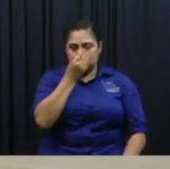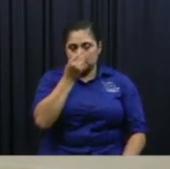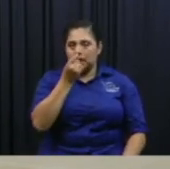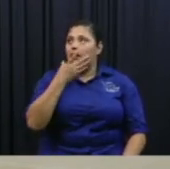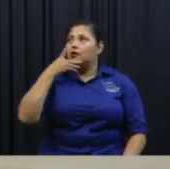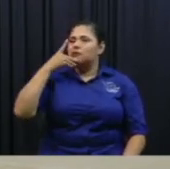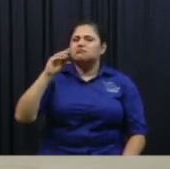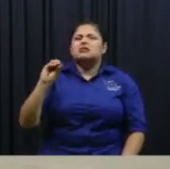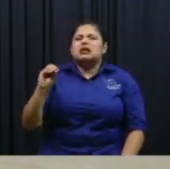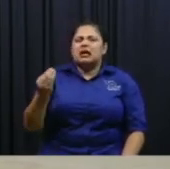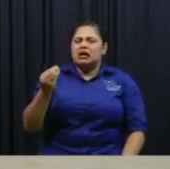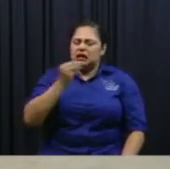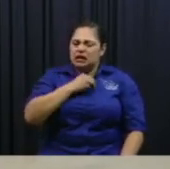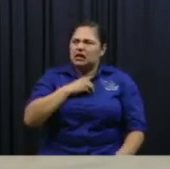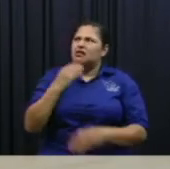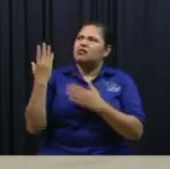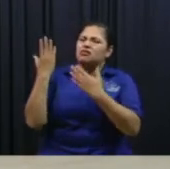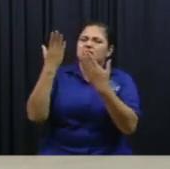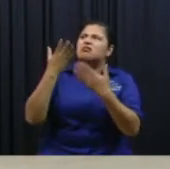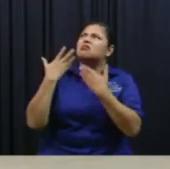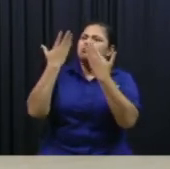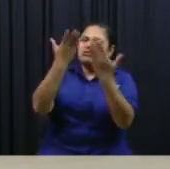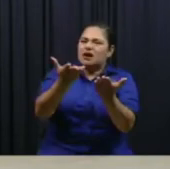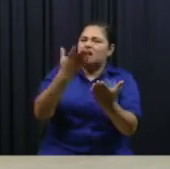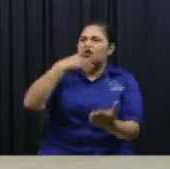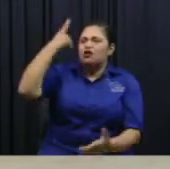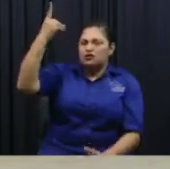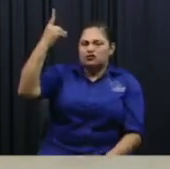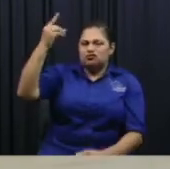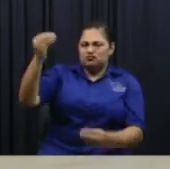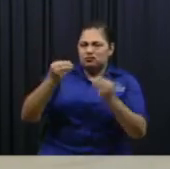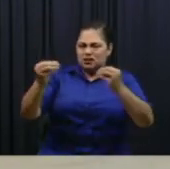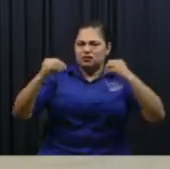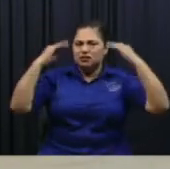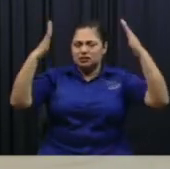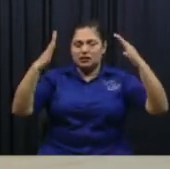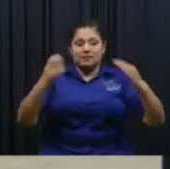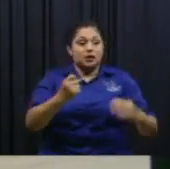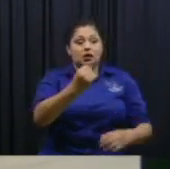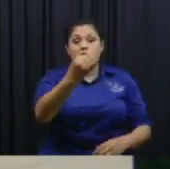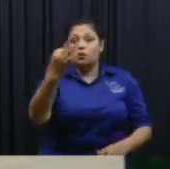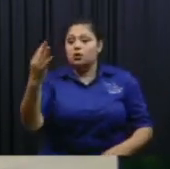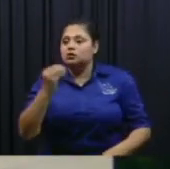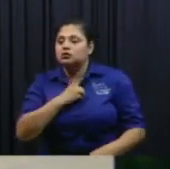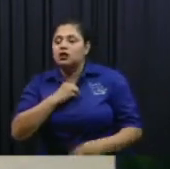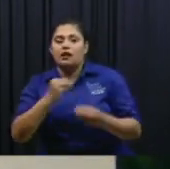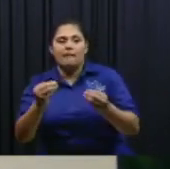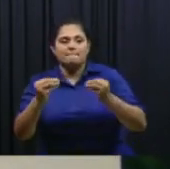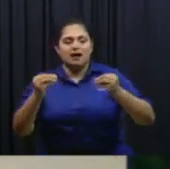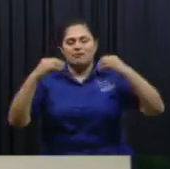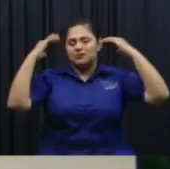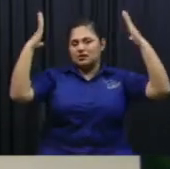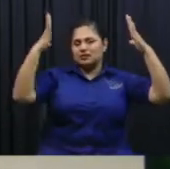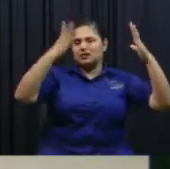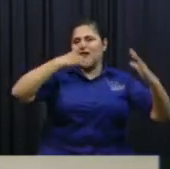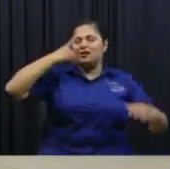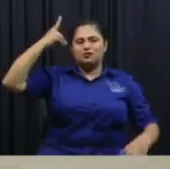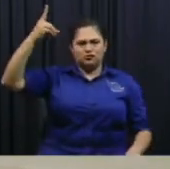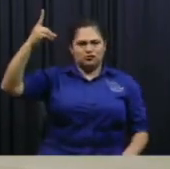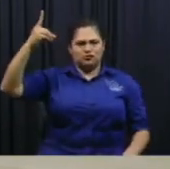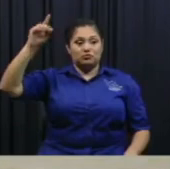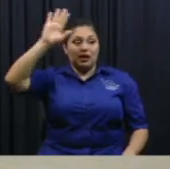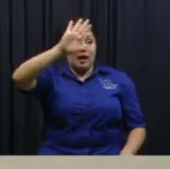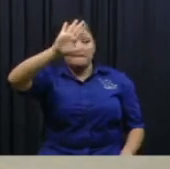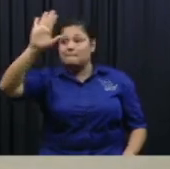quiere dar Dios en abundancia Cuántos quieren la abundancia de Dios leamos colosenses tres dieciséis que nunca